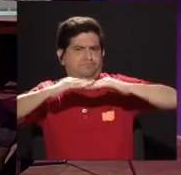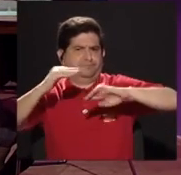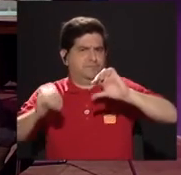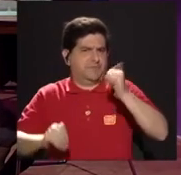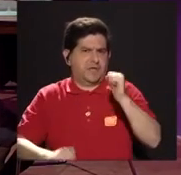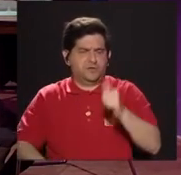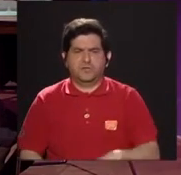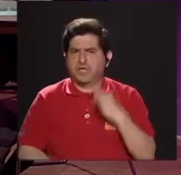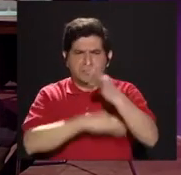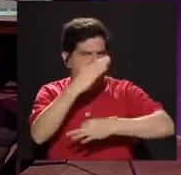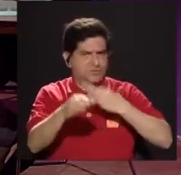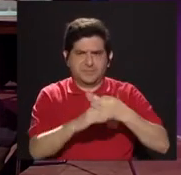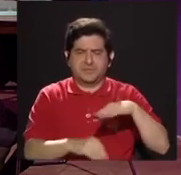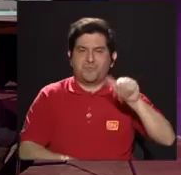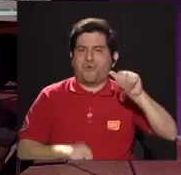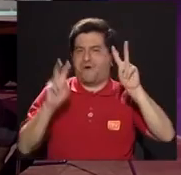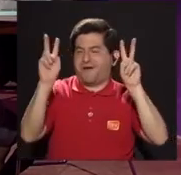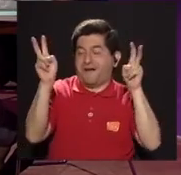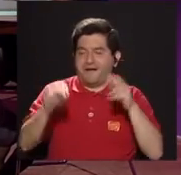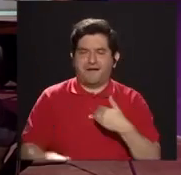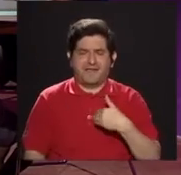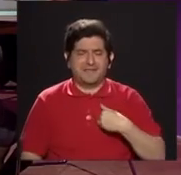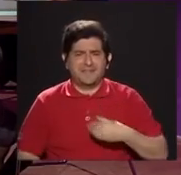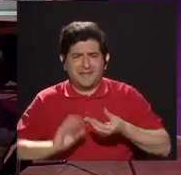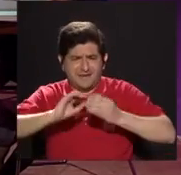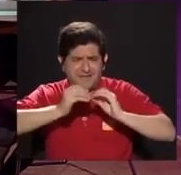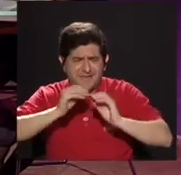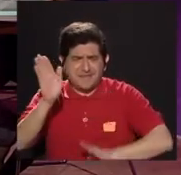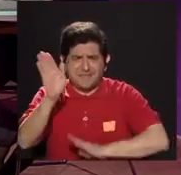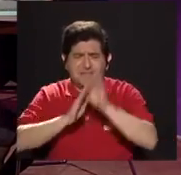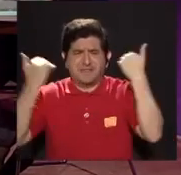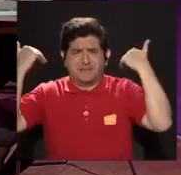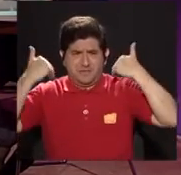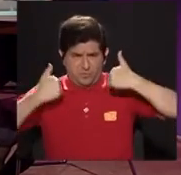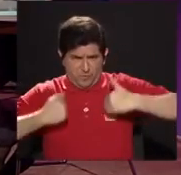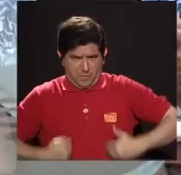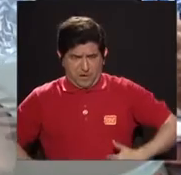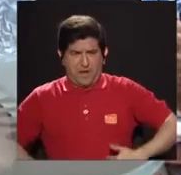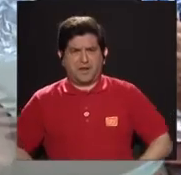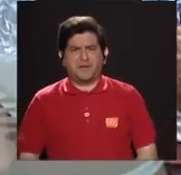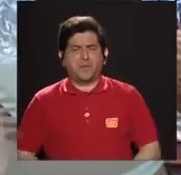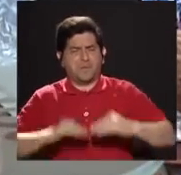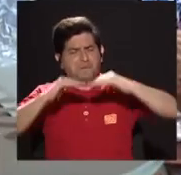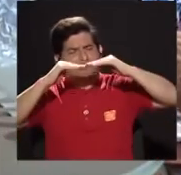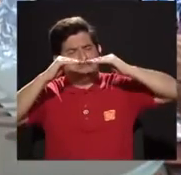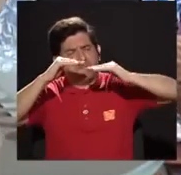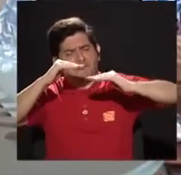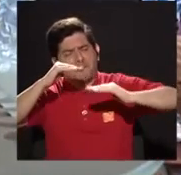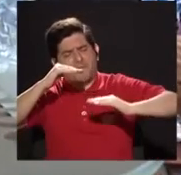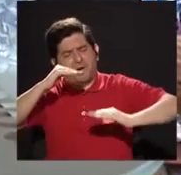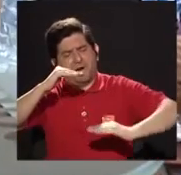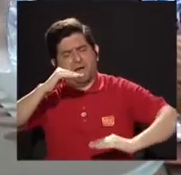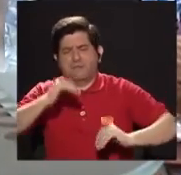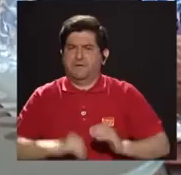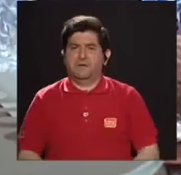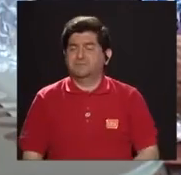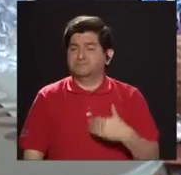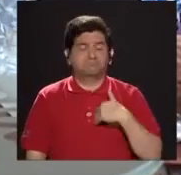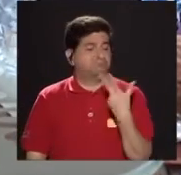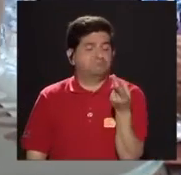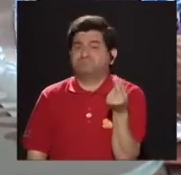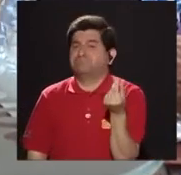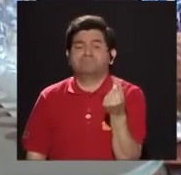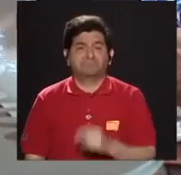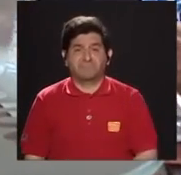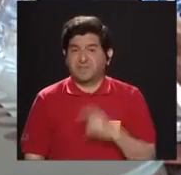son clase A, que tienen un índice de desarrollo humano muy, muy bajo, y que entonces no cuentan con los recursos y